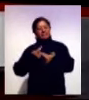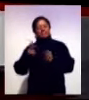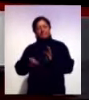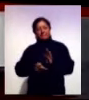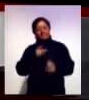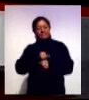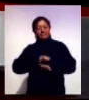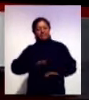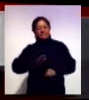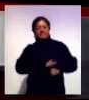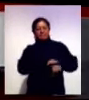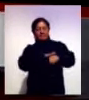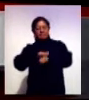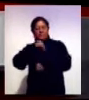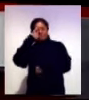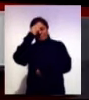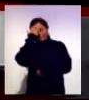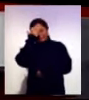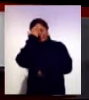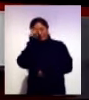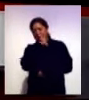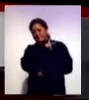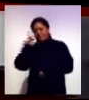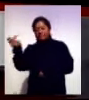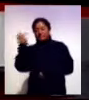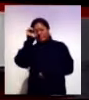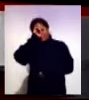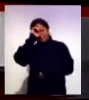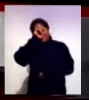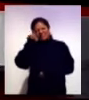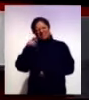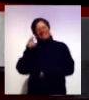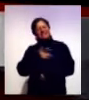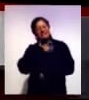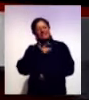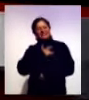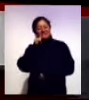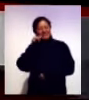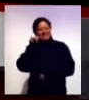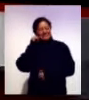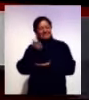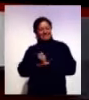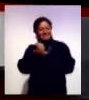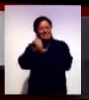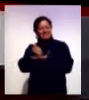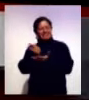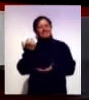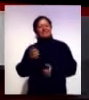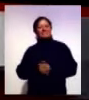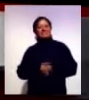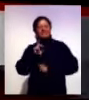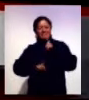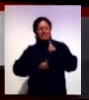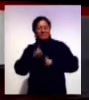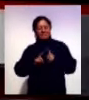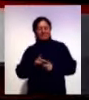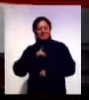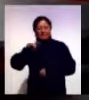esta información para conocer un poco la opinión de los galardonados el día de ayer con el Premio Estatal del Deporte. Vamos y regresamos, no se